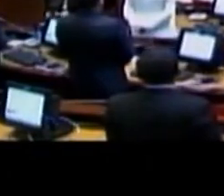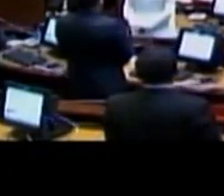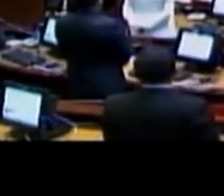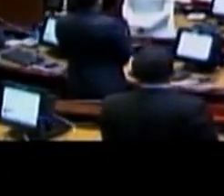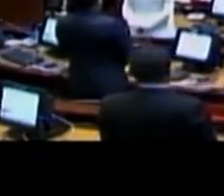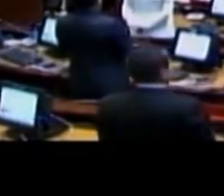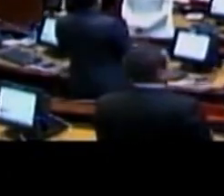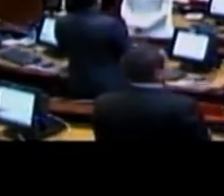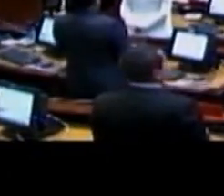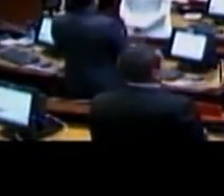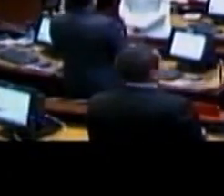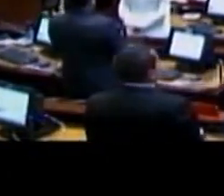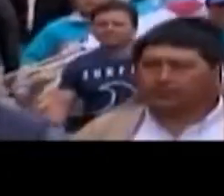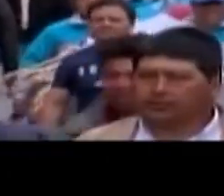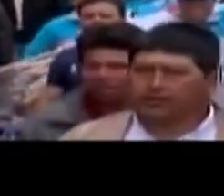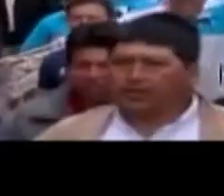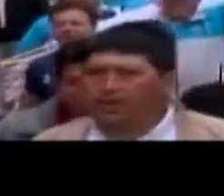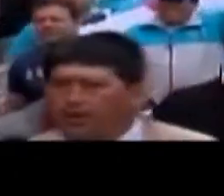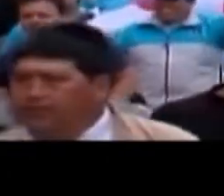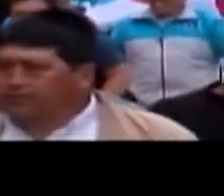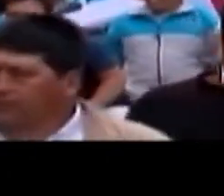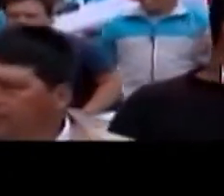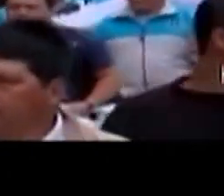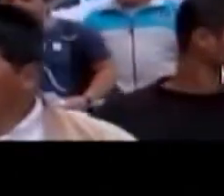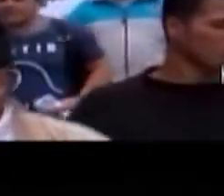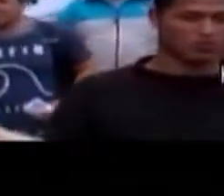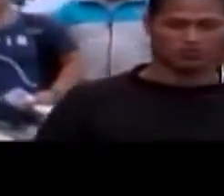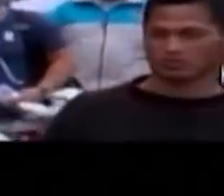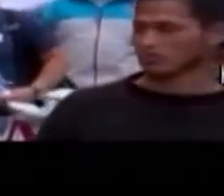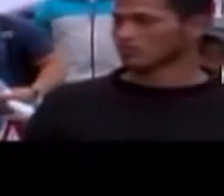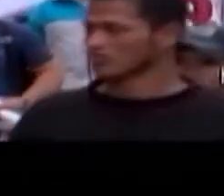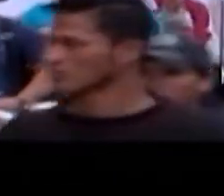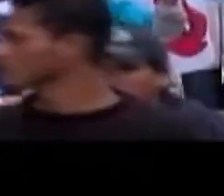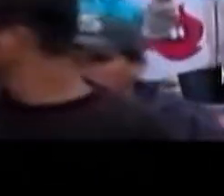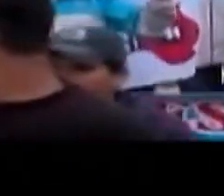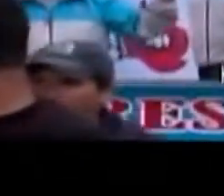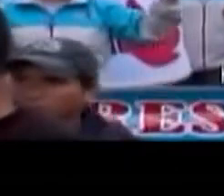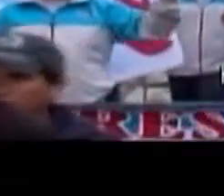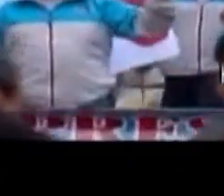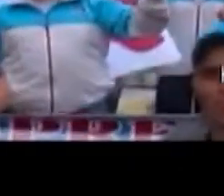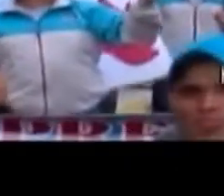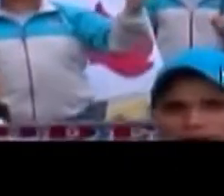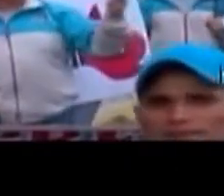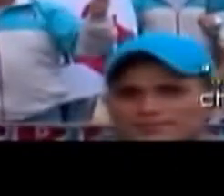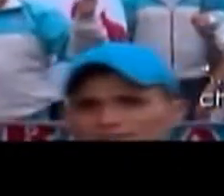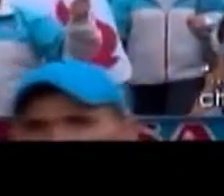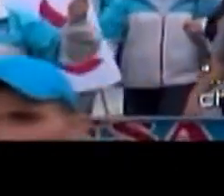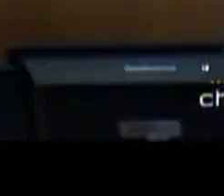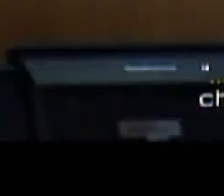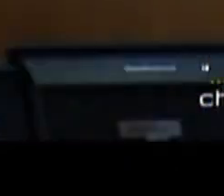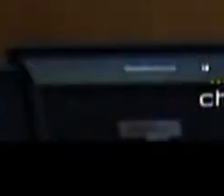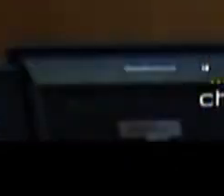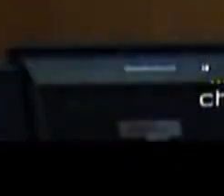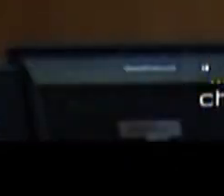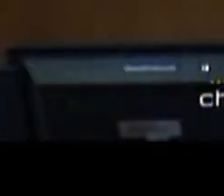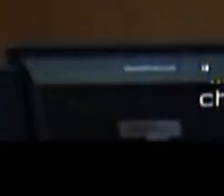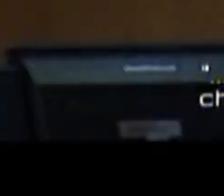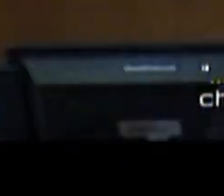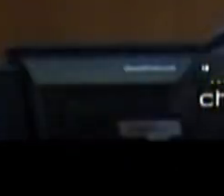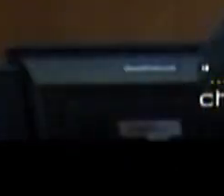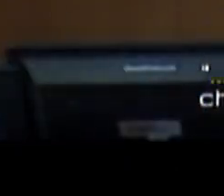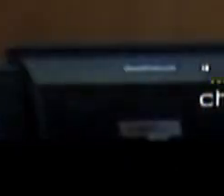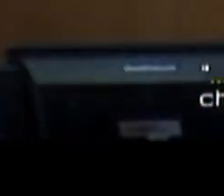Nacional. Con ello, se busca robustecer el sistema democrático y sus instituciones. Mientras más competencia